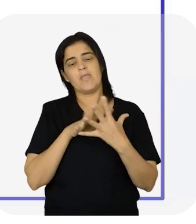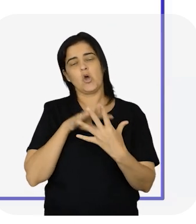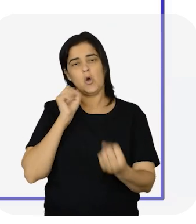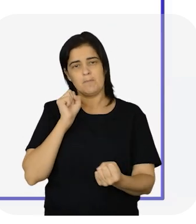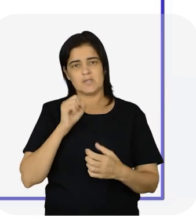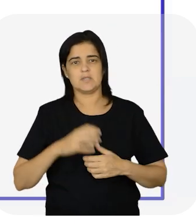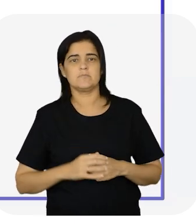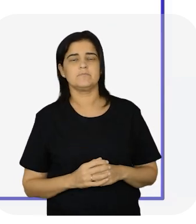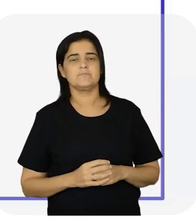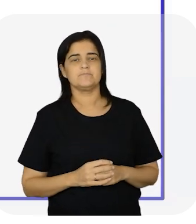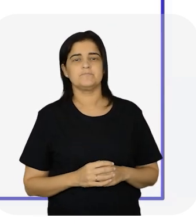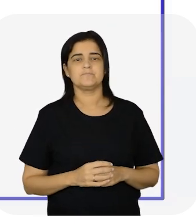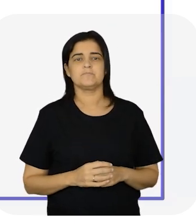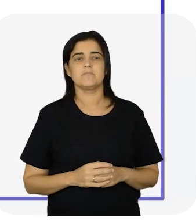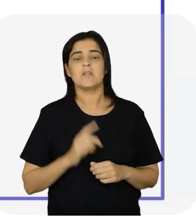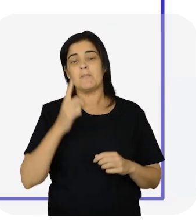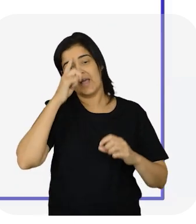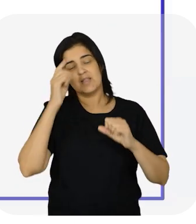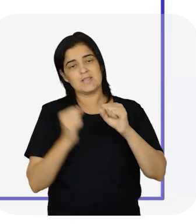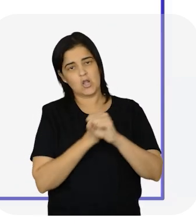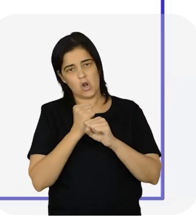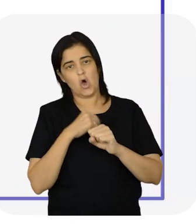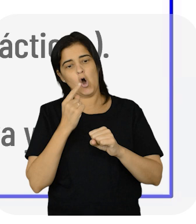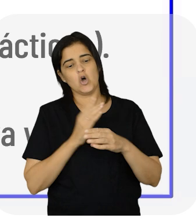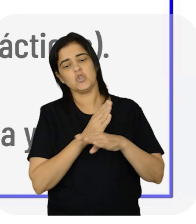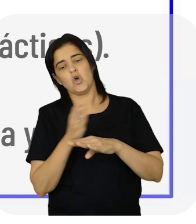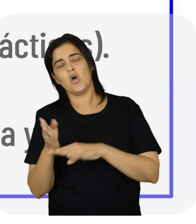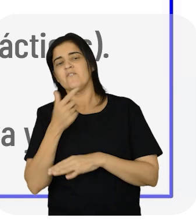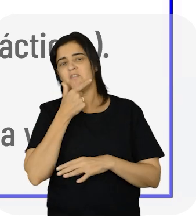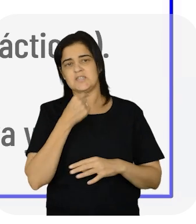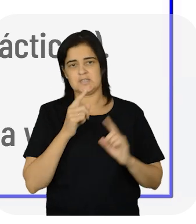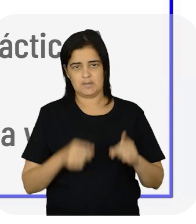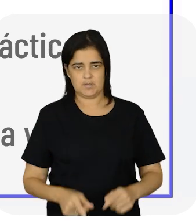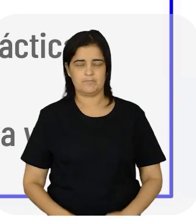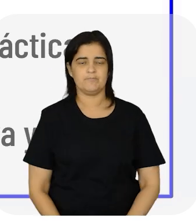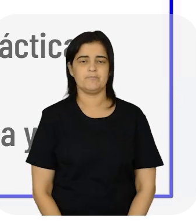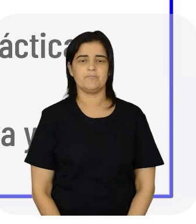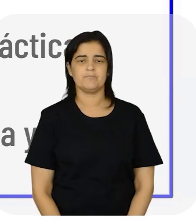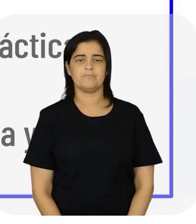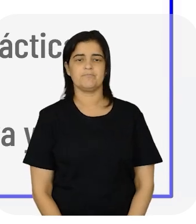comprender. Y el uso de las tecnologías es otro facilitador.